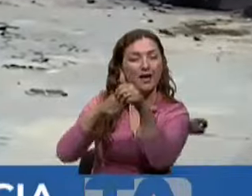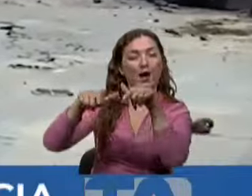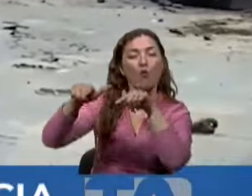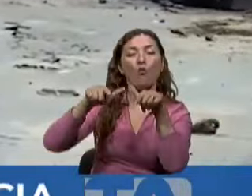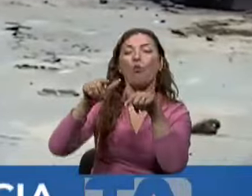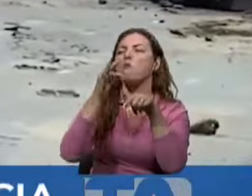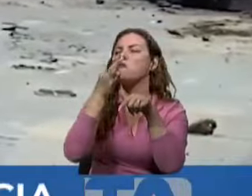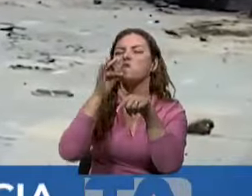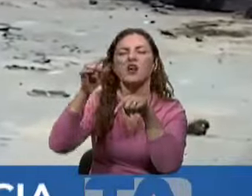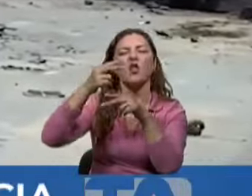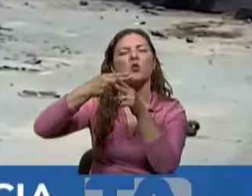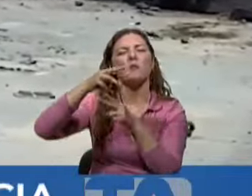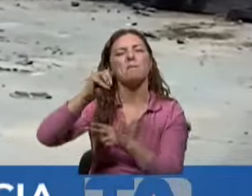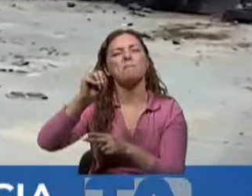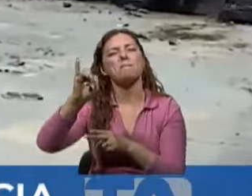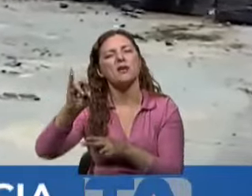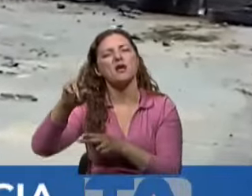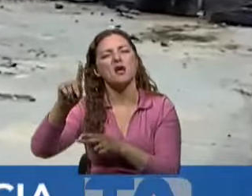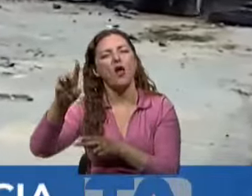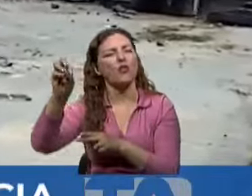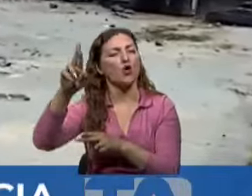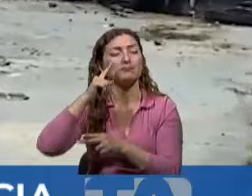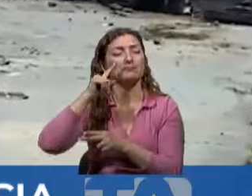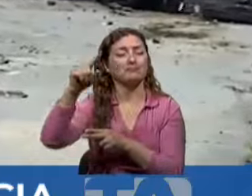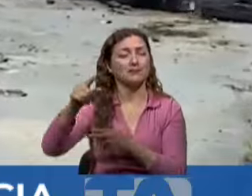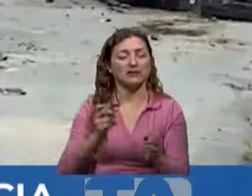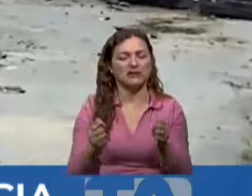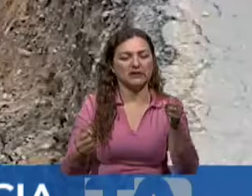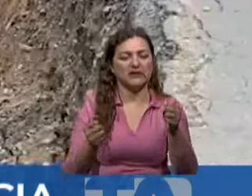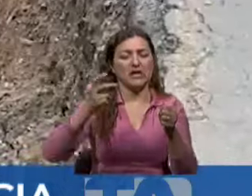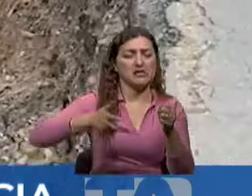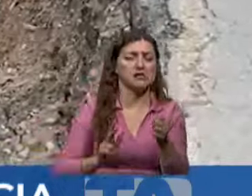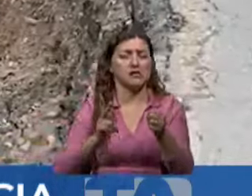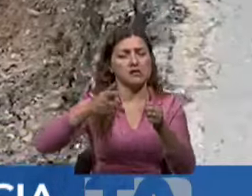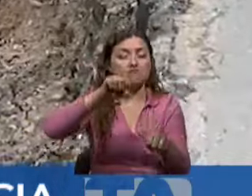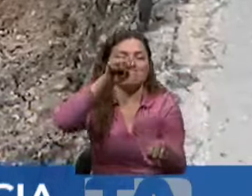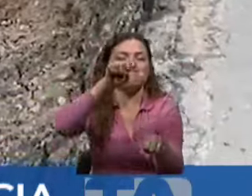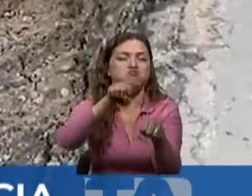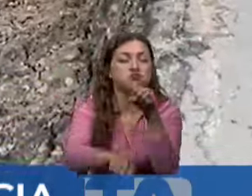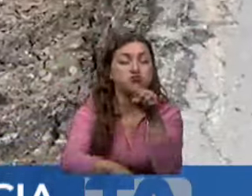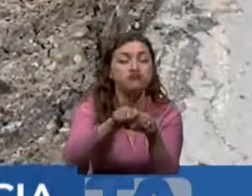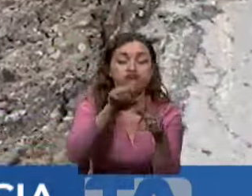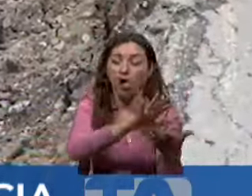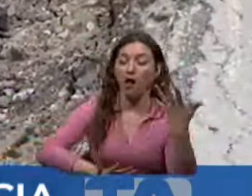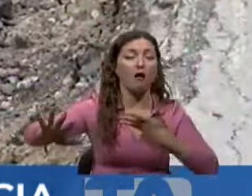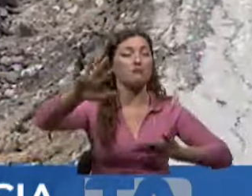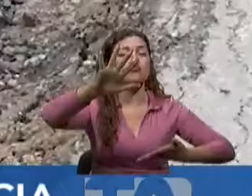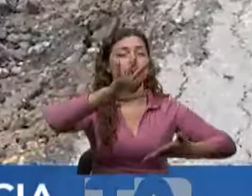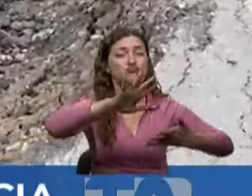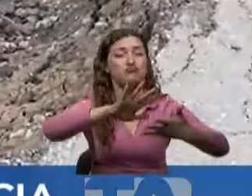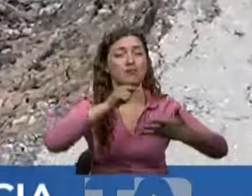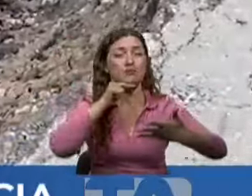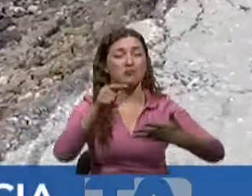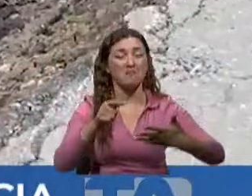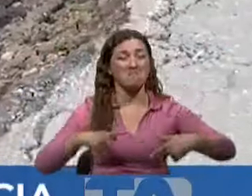sitio. Las lluvias torrenciales que han caído en las últimas horas han dejado una estela de destrucción y caos, afectando a la